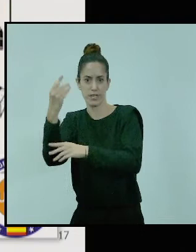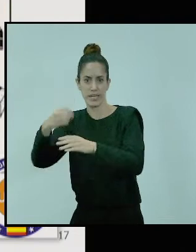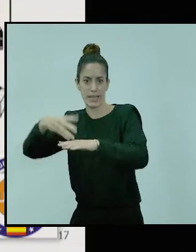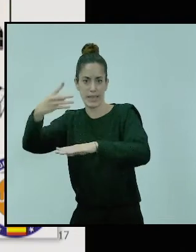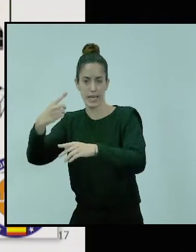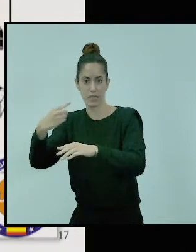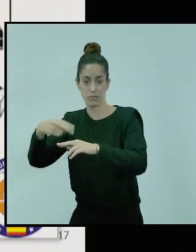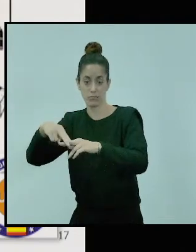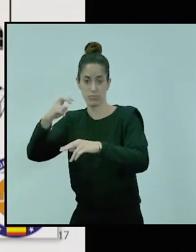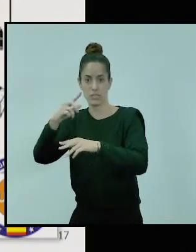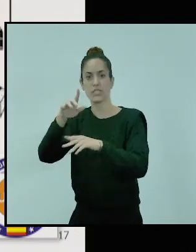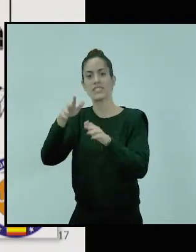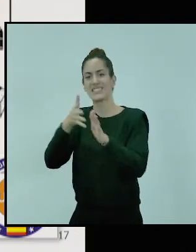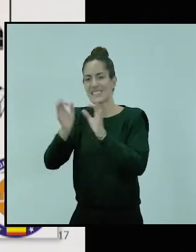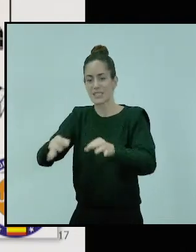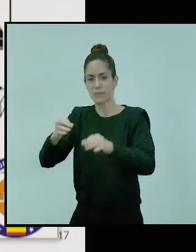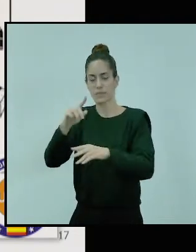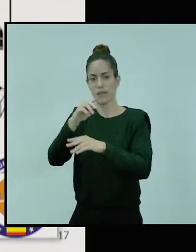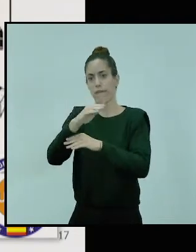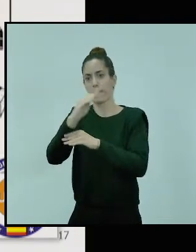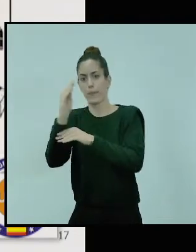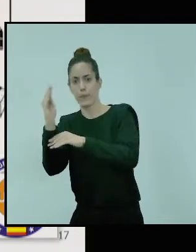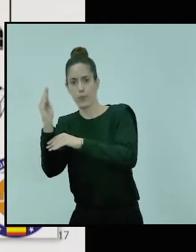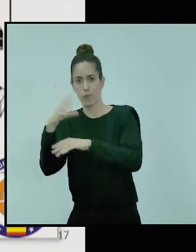construcciones caen hacia una misma orientación.